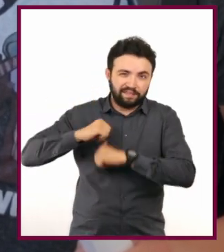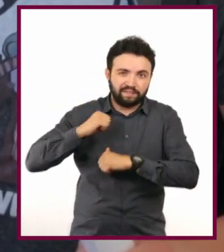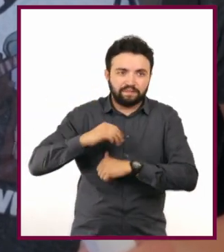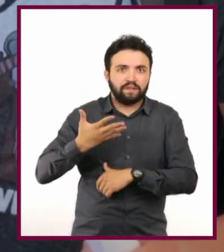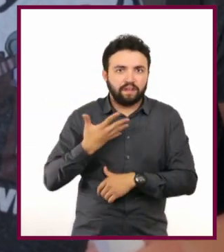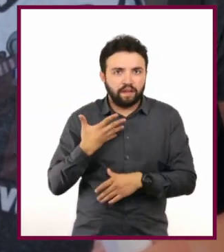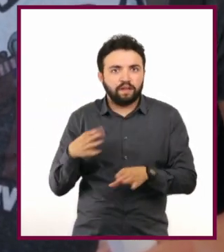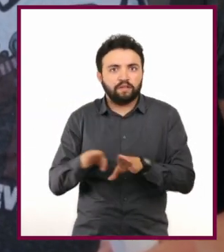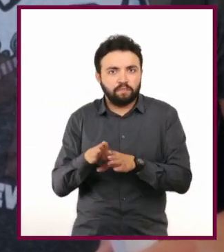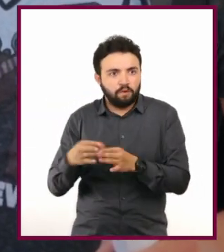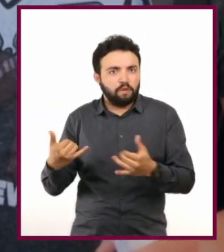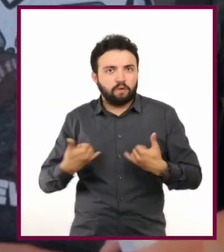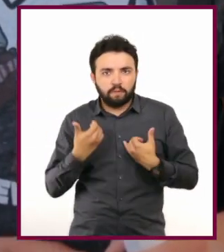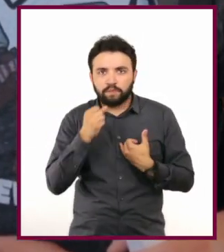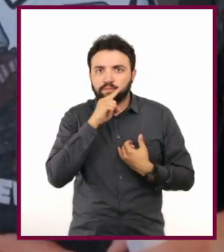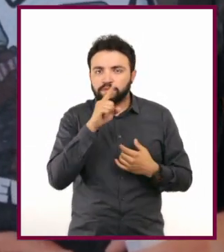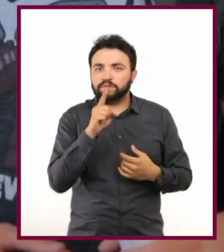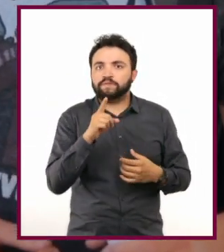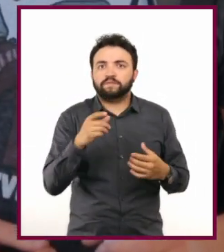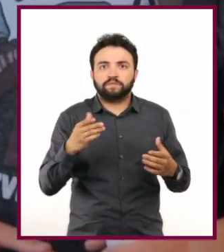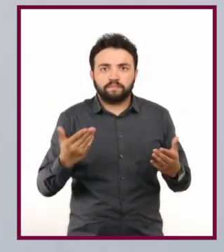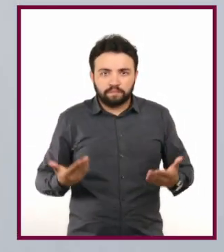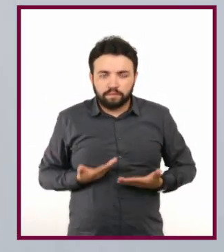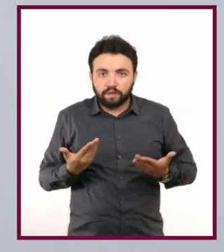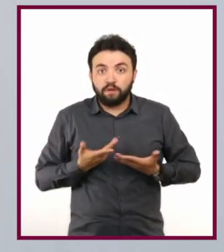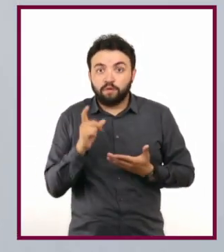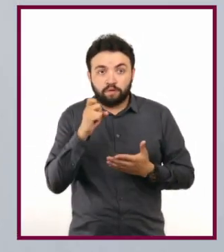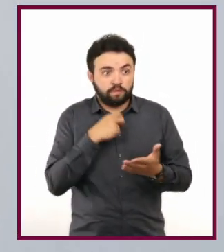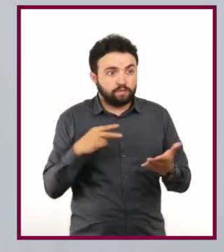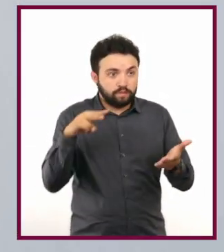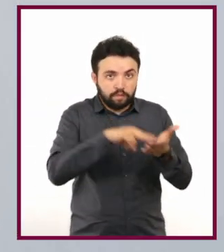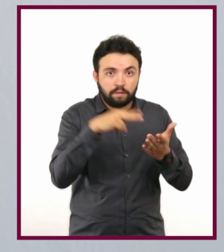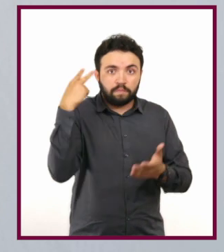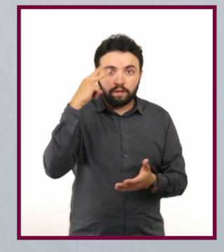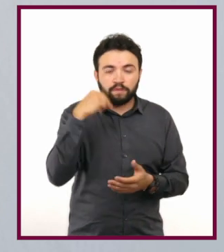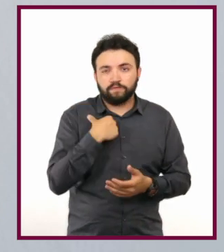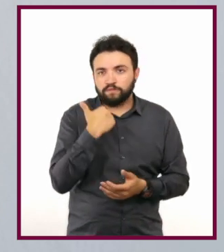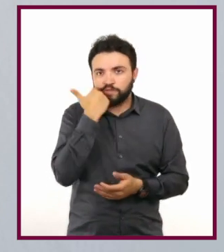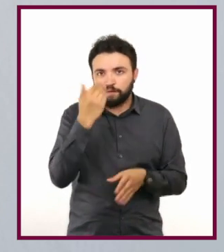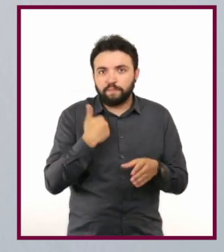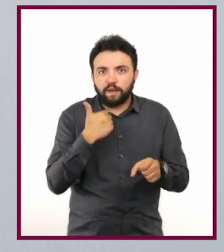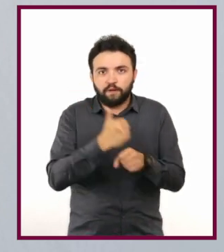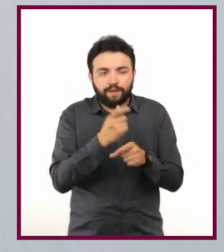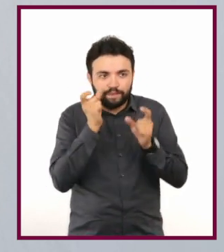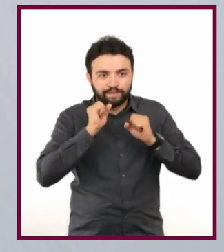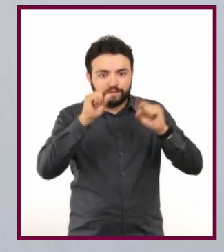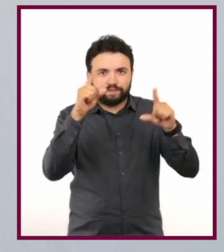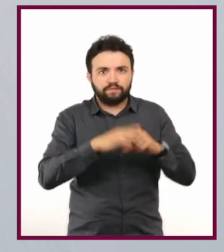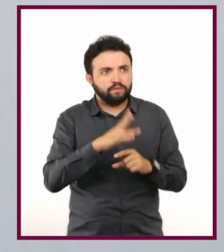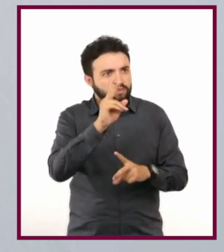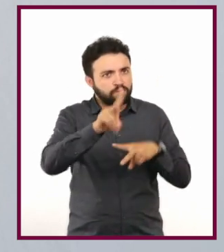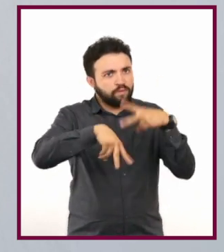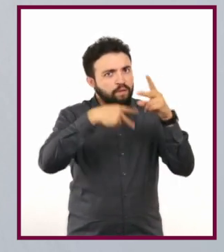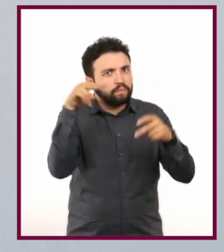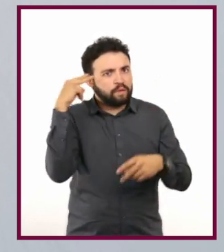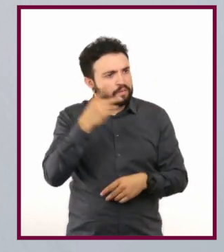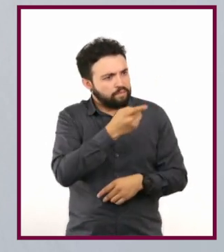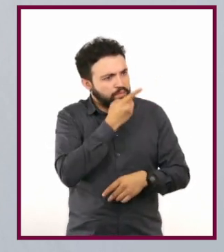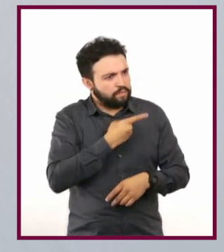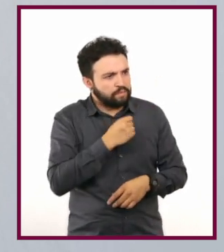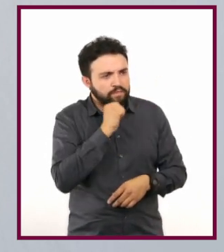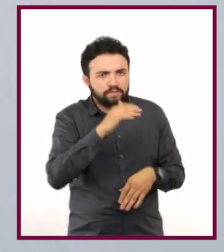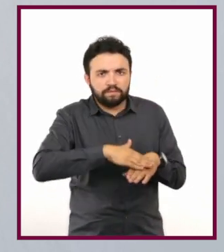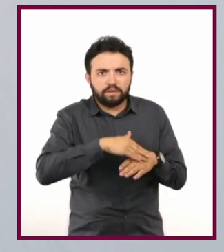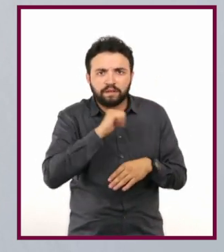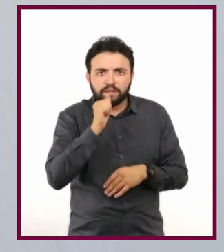jóvenes. Cuando llegue a Veracruz voy a sorprender a mi abuela. ¿Qué? ¿Te vas a Veracruz? ¿Por qué no me dijiste nada?